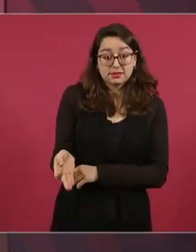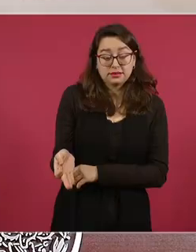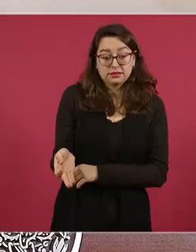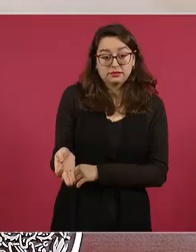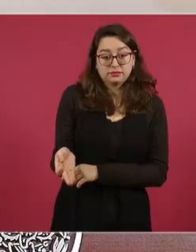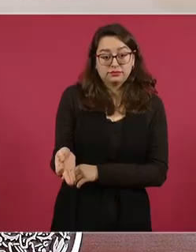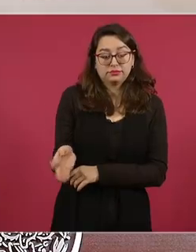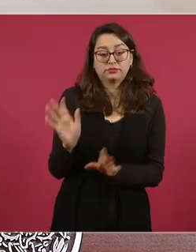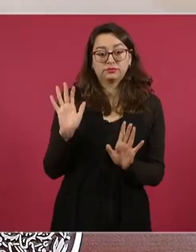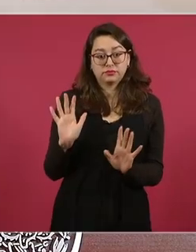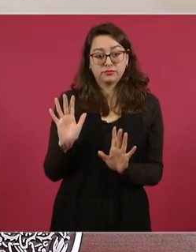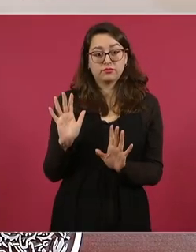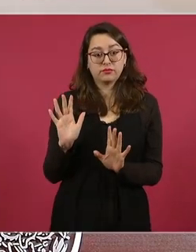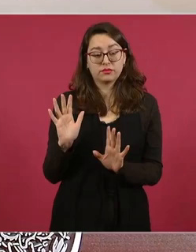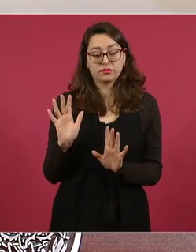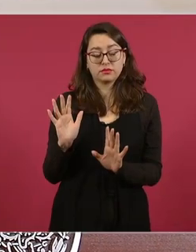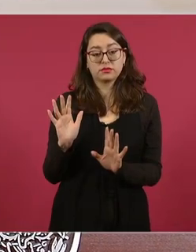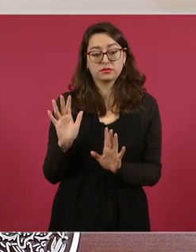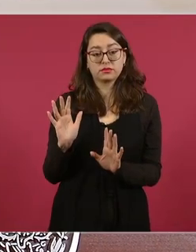quiera